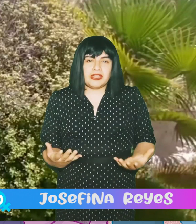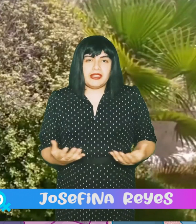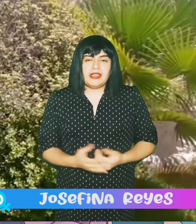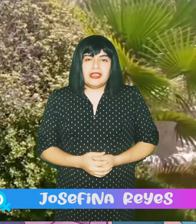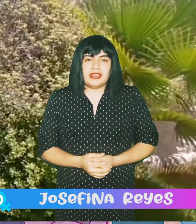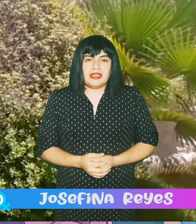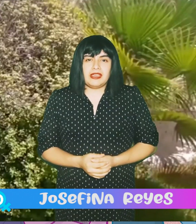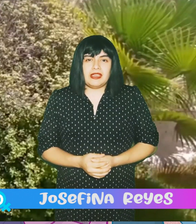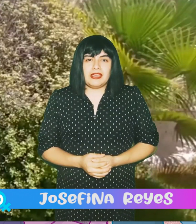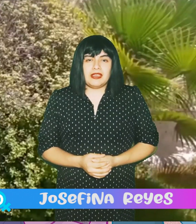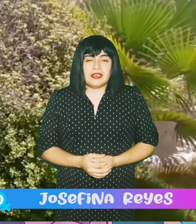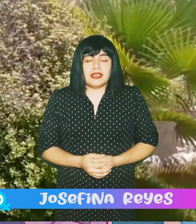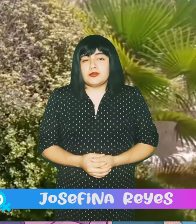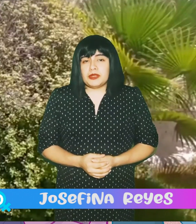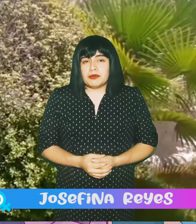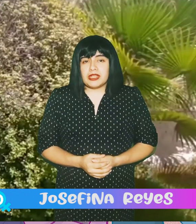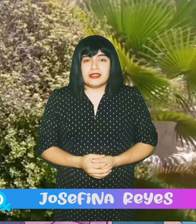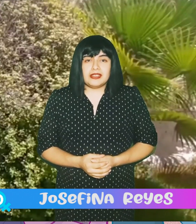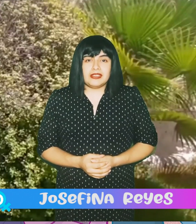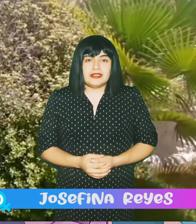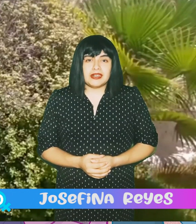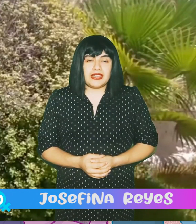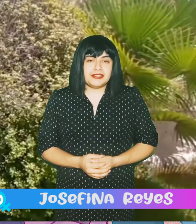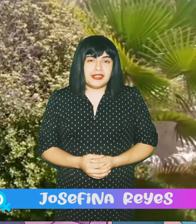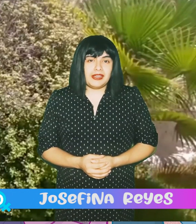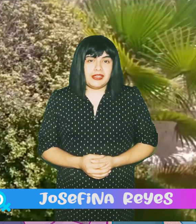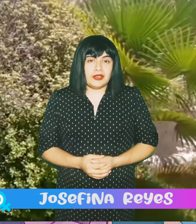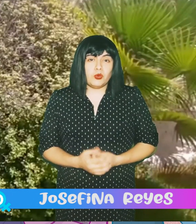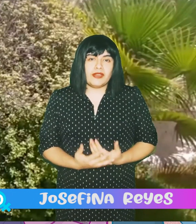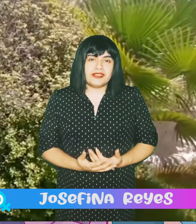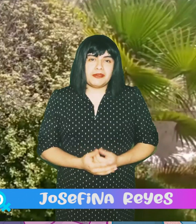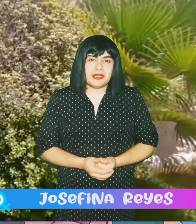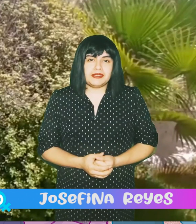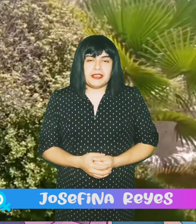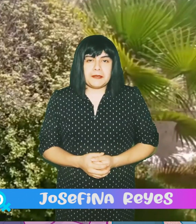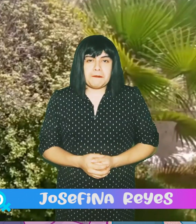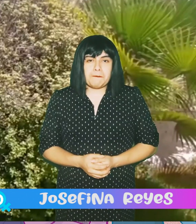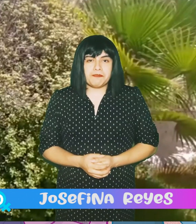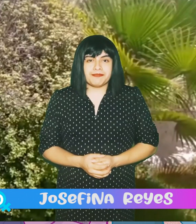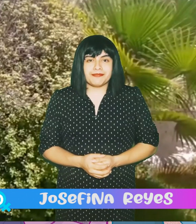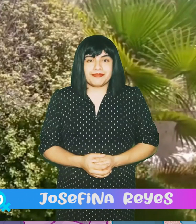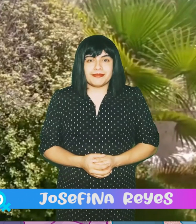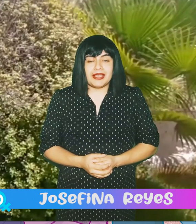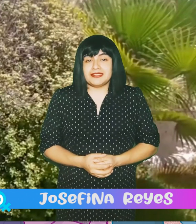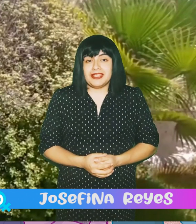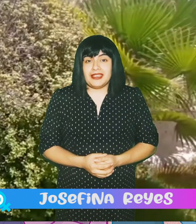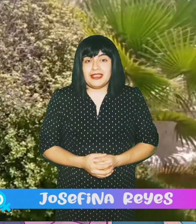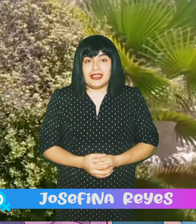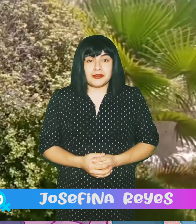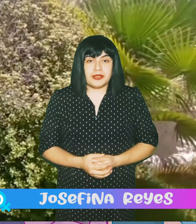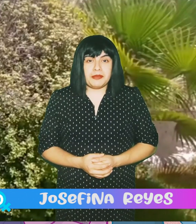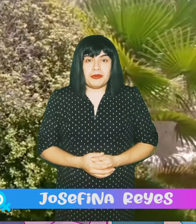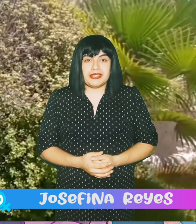hacer comunidad, que es súper importante y se realiza una vez al mes. Así